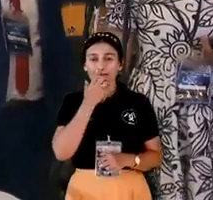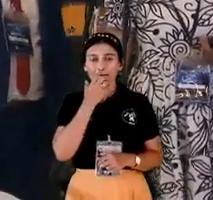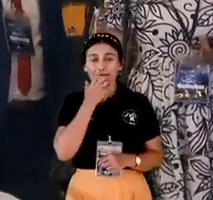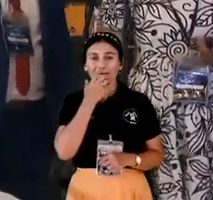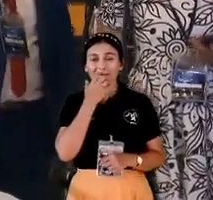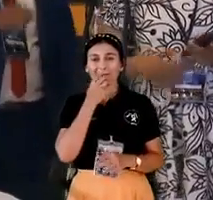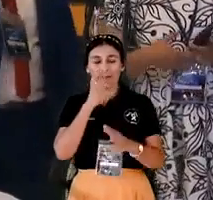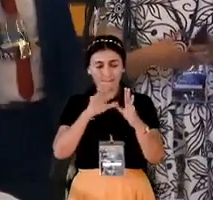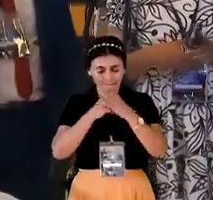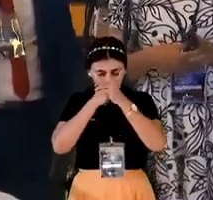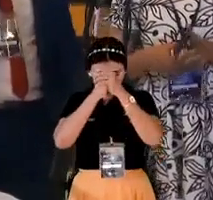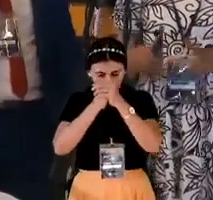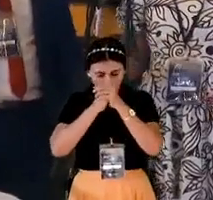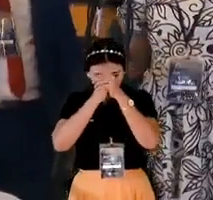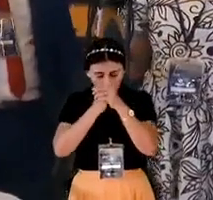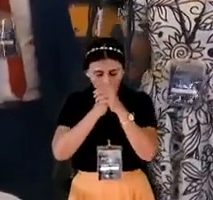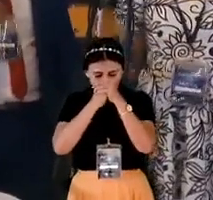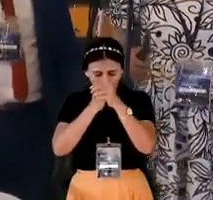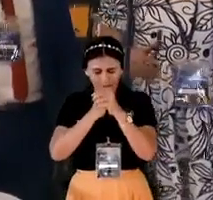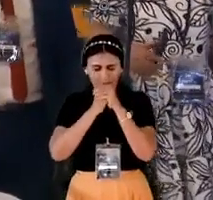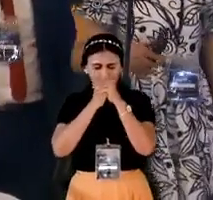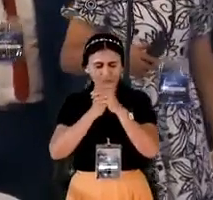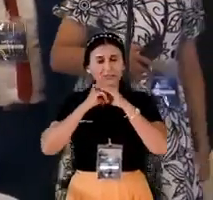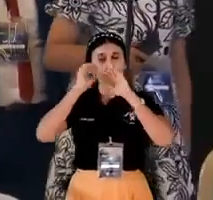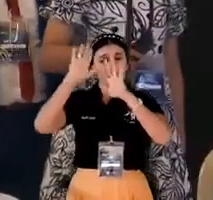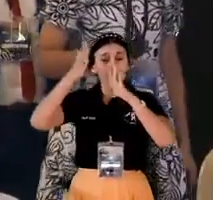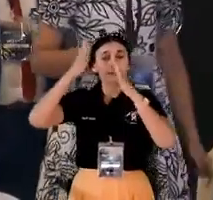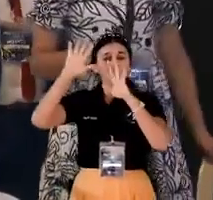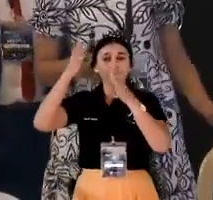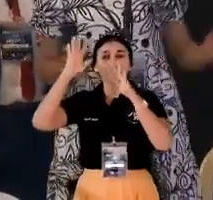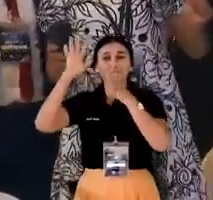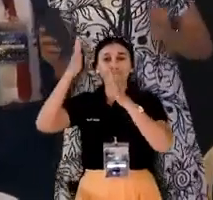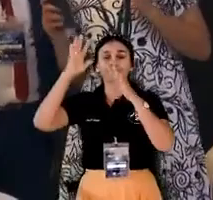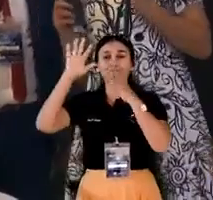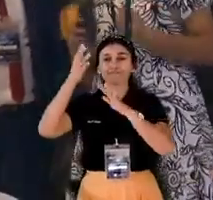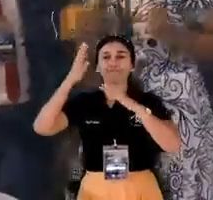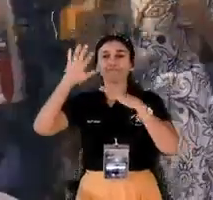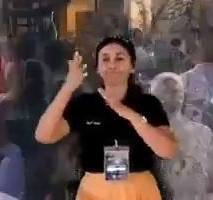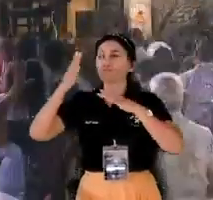Adoremos a Cristo, hermano. Adoremos a Cristo en esta tarde.